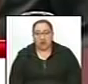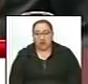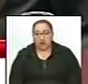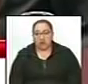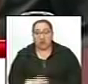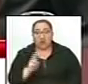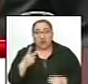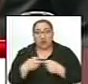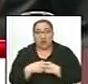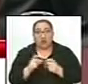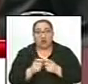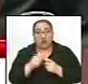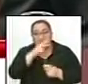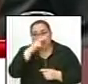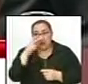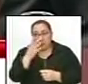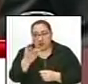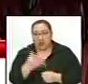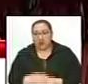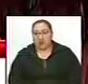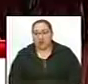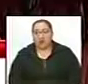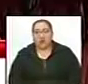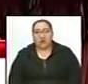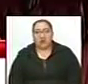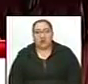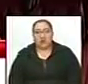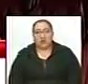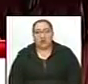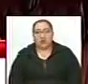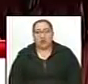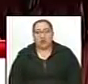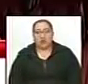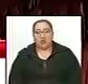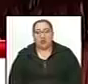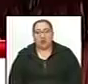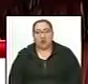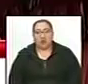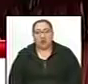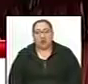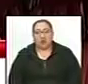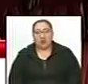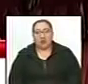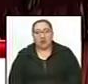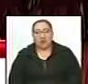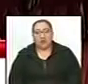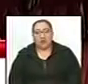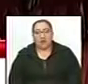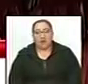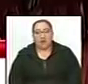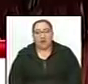segunda interrupción le pide a congresista Velázquez. Leo la segunda interrupción a congresista. Congresista Velázquez tiene la interrupción. Presidente.